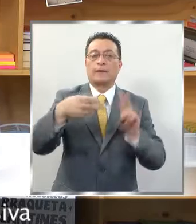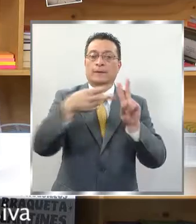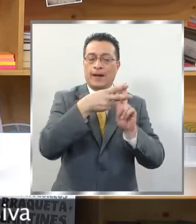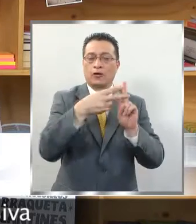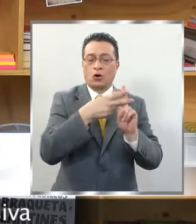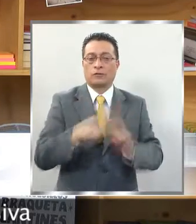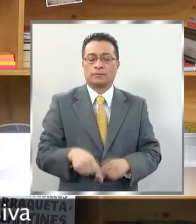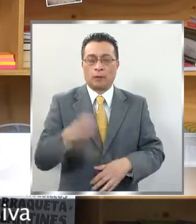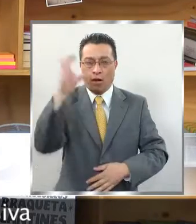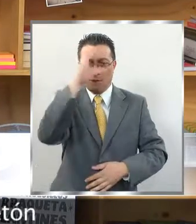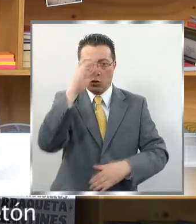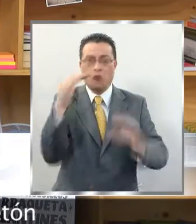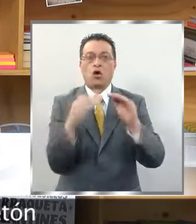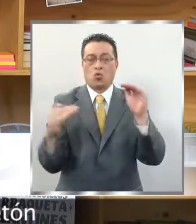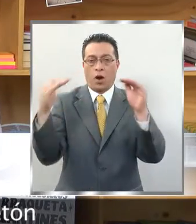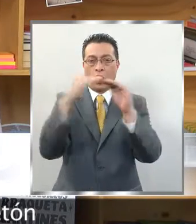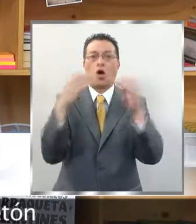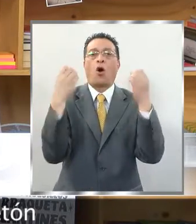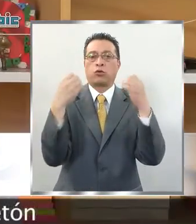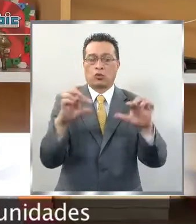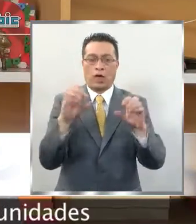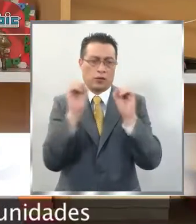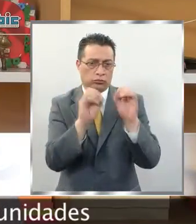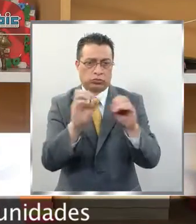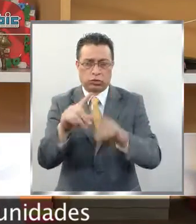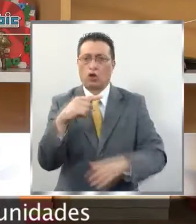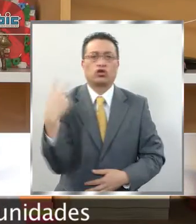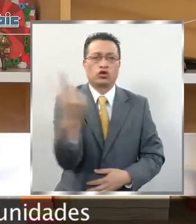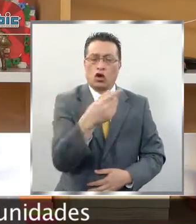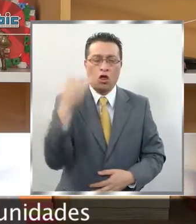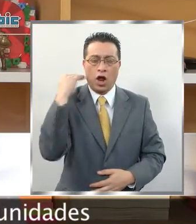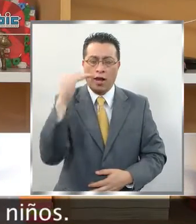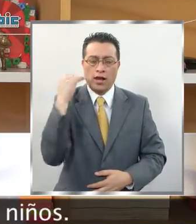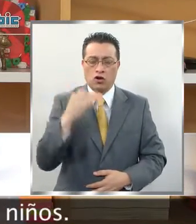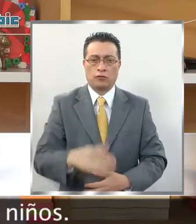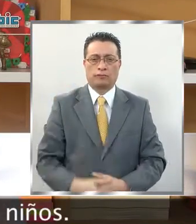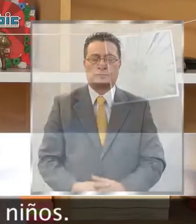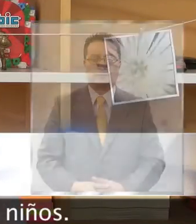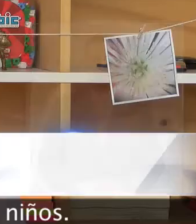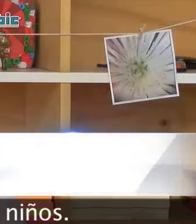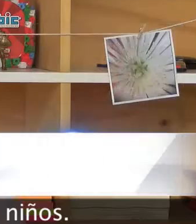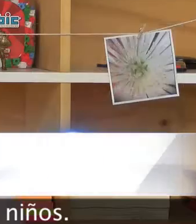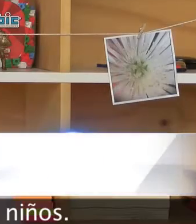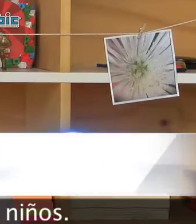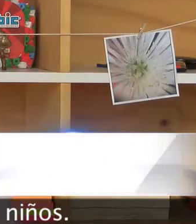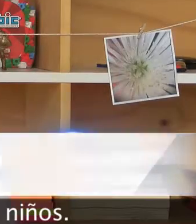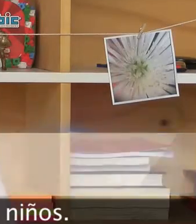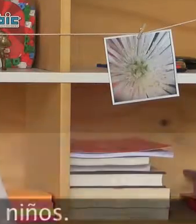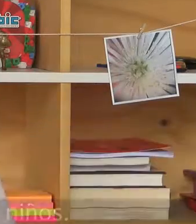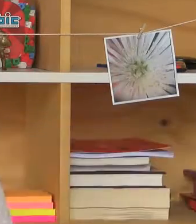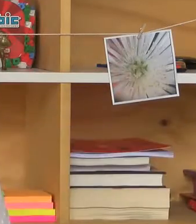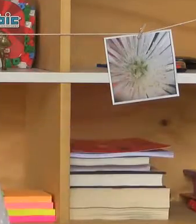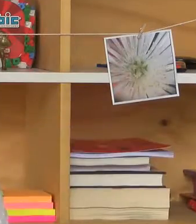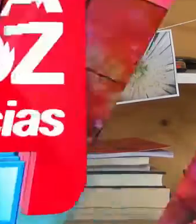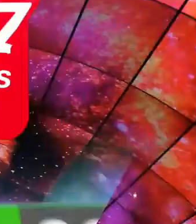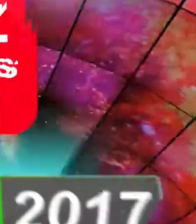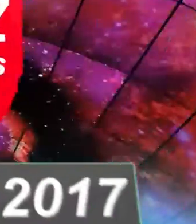parte de la muestra inclusiva de la Fundación Teletón y busca igualar las oportunidades educativas de todos los niños.